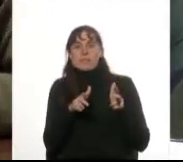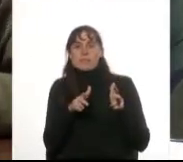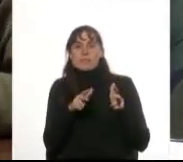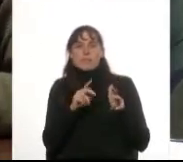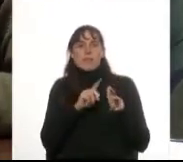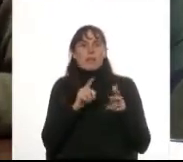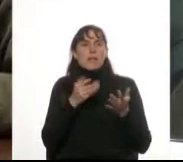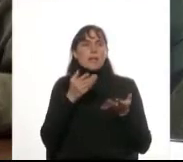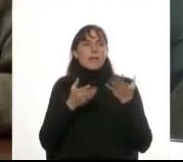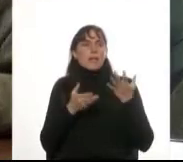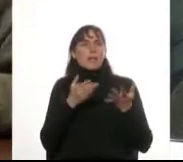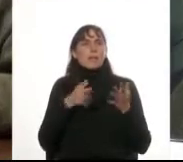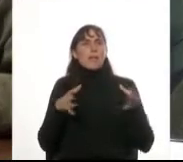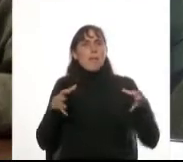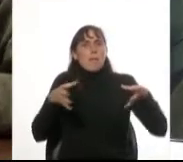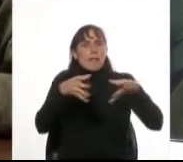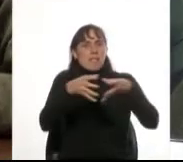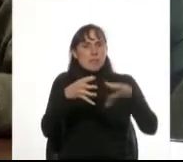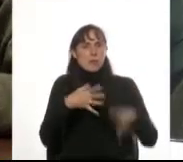injustamente que el Partido Nacional